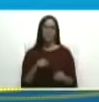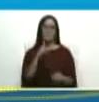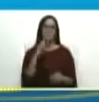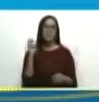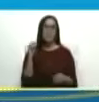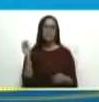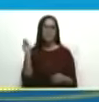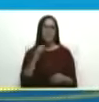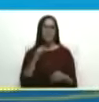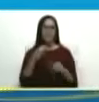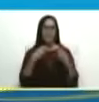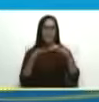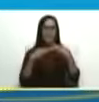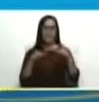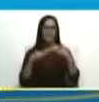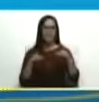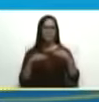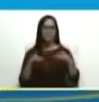mensajes.